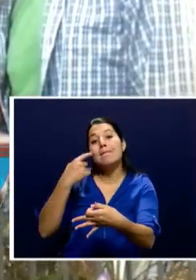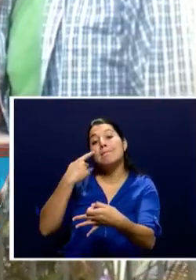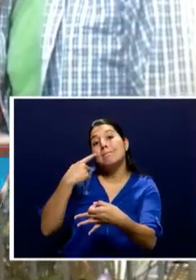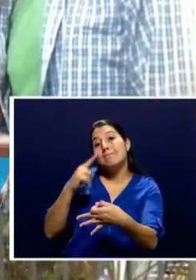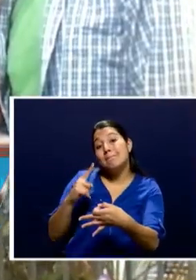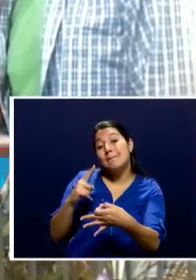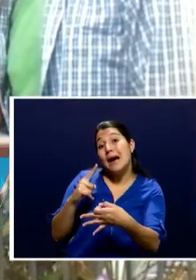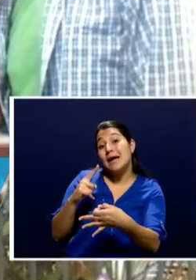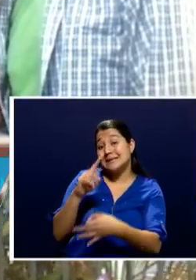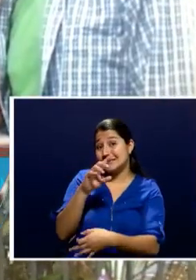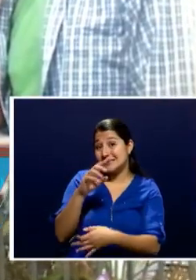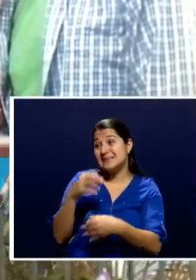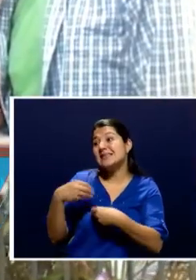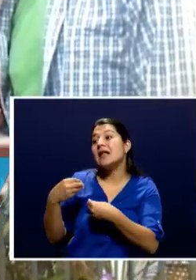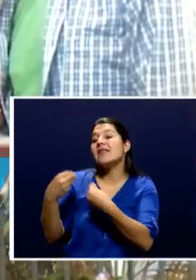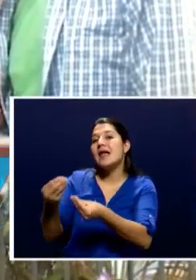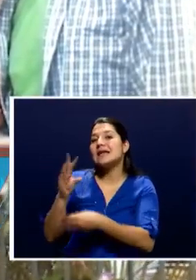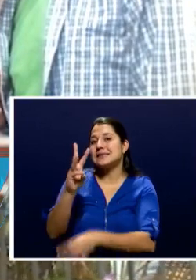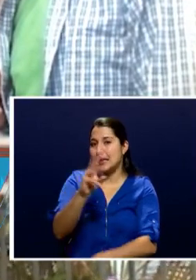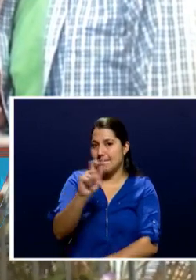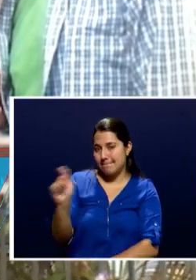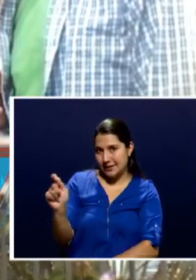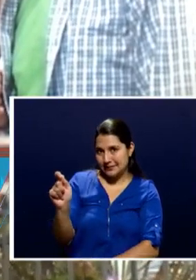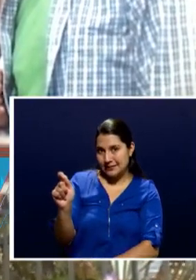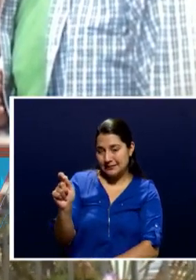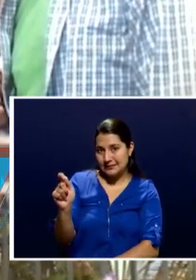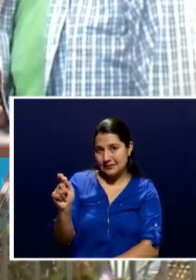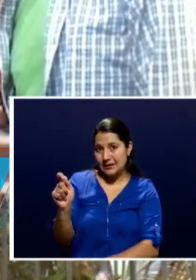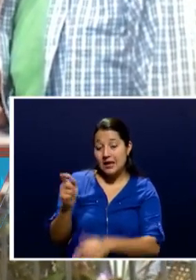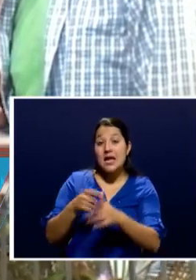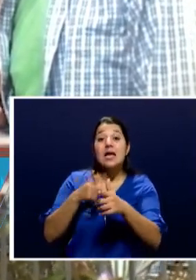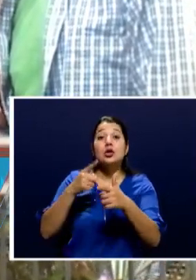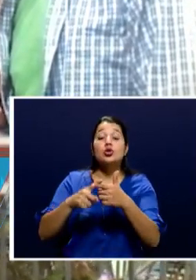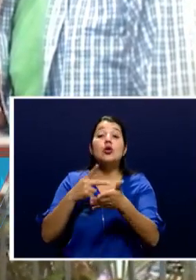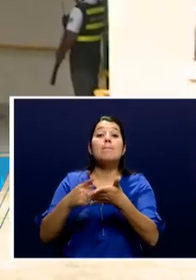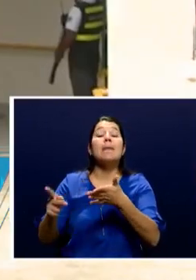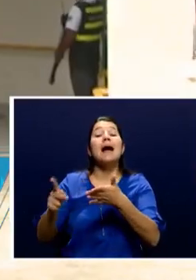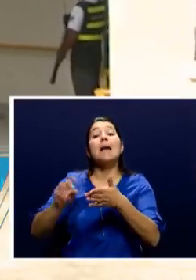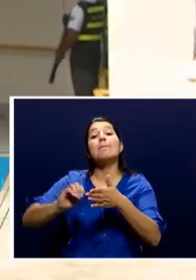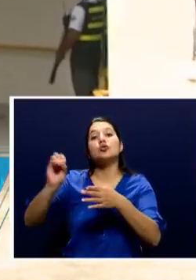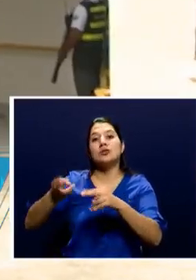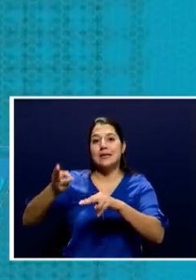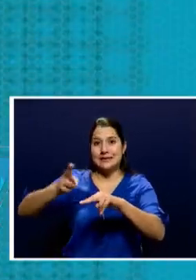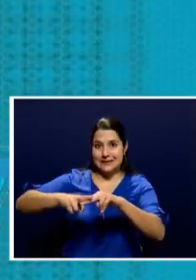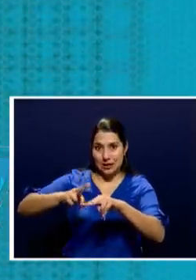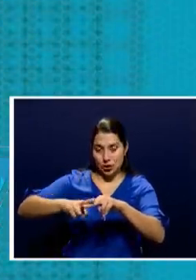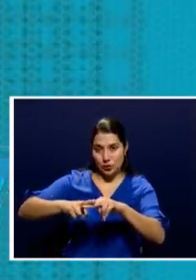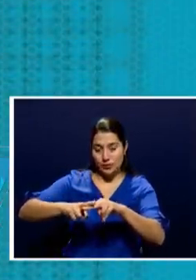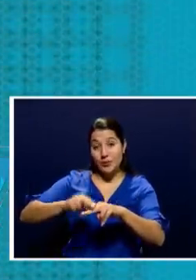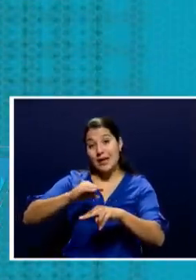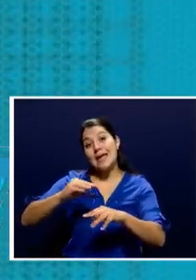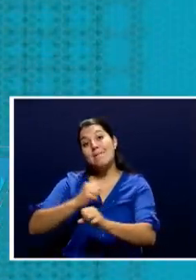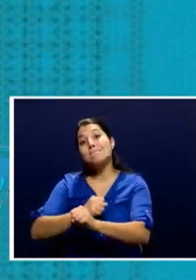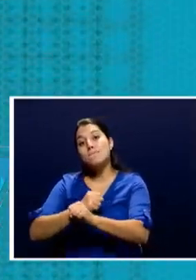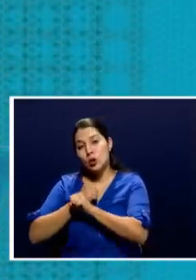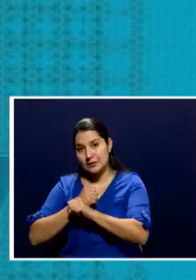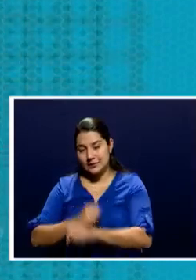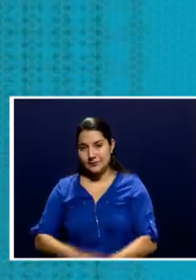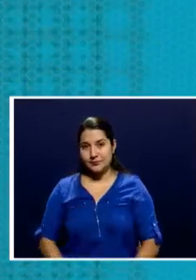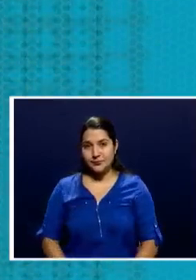un plazo de 6 meses, en donde se pagarán intereses y la póliza de los saldos deudores. Y